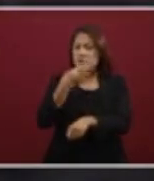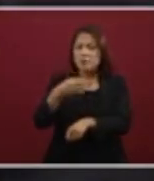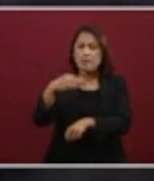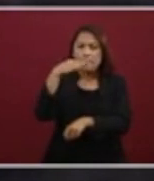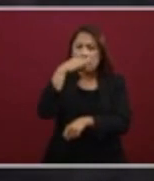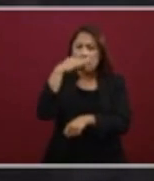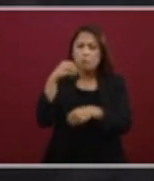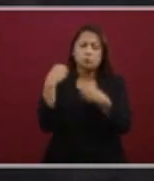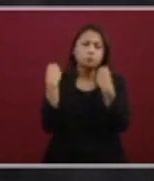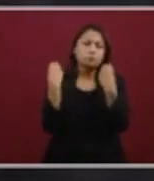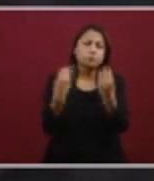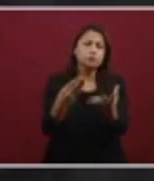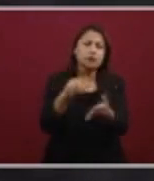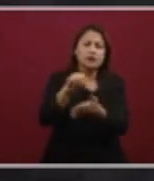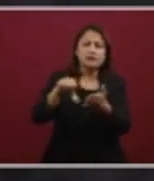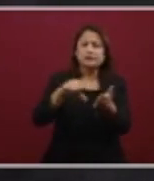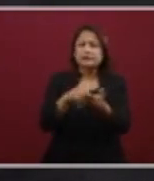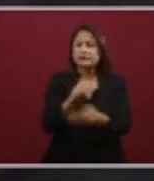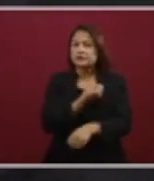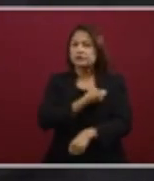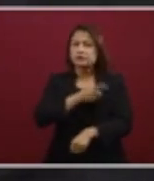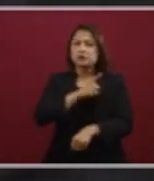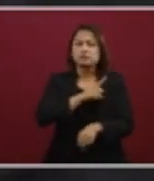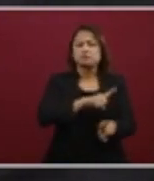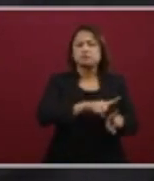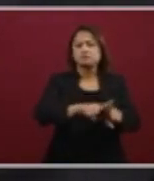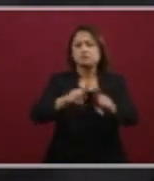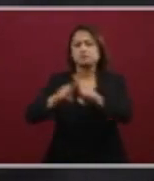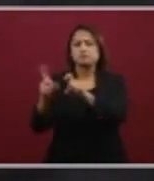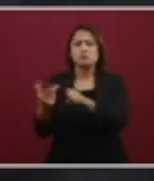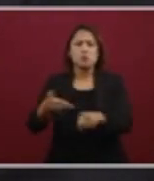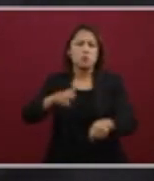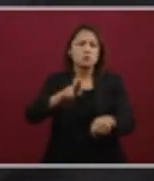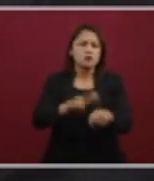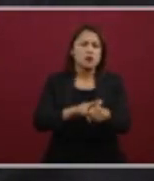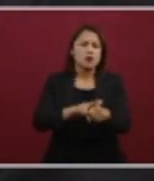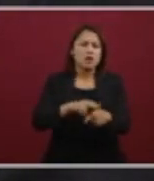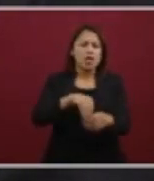centros de salud, hospitales suficientes, no saturados,